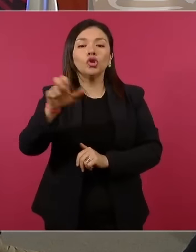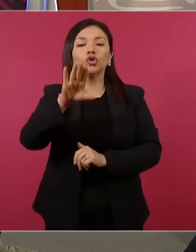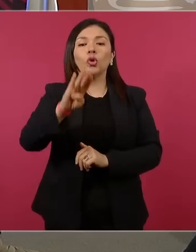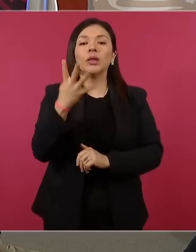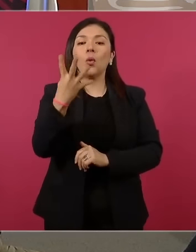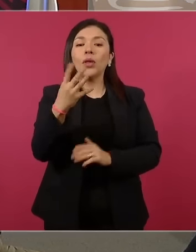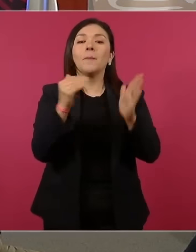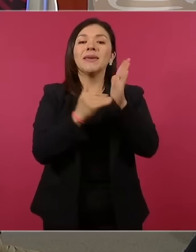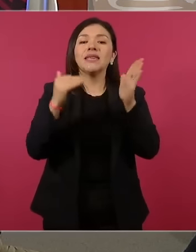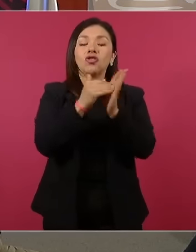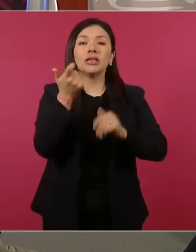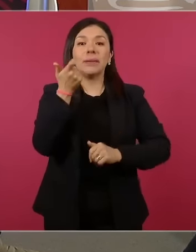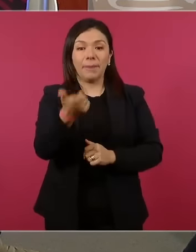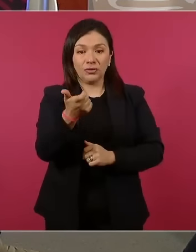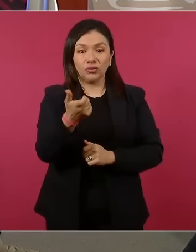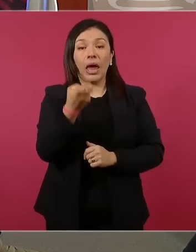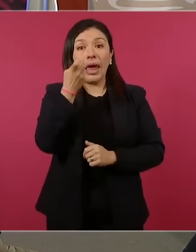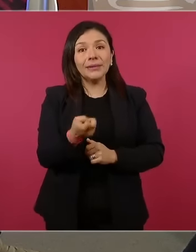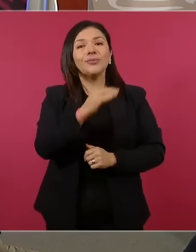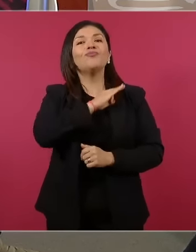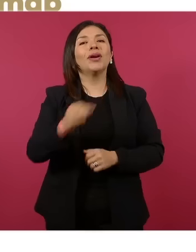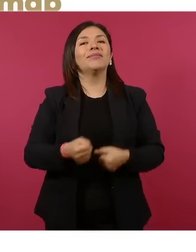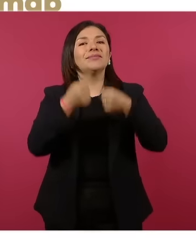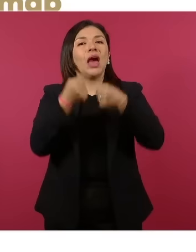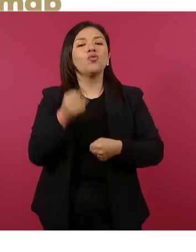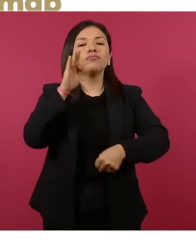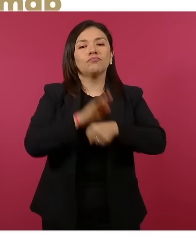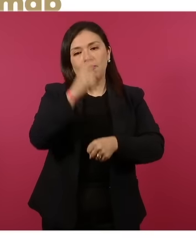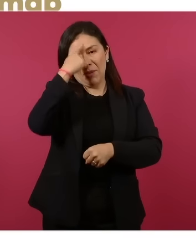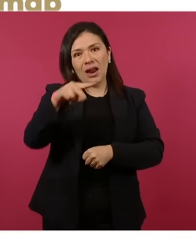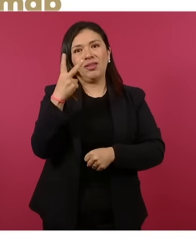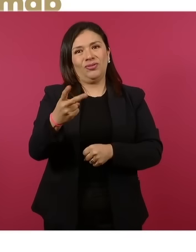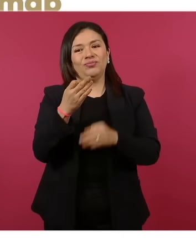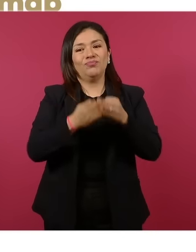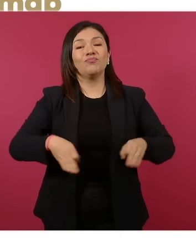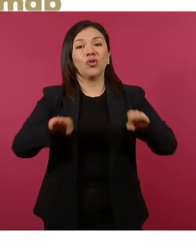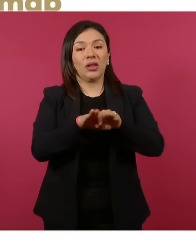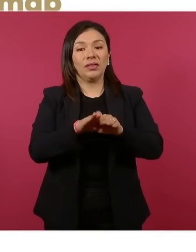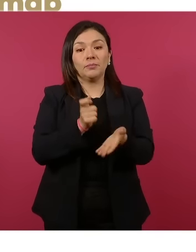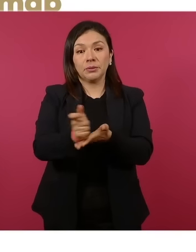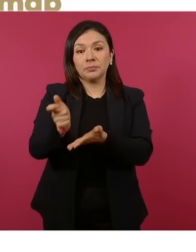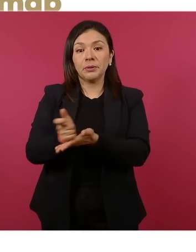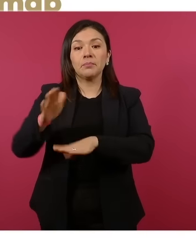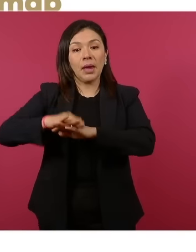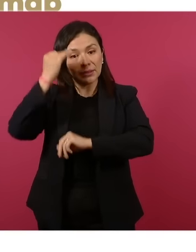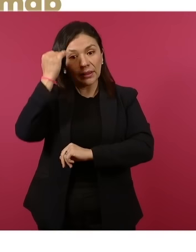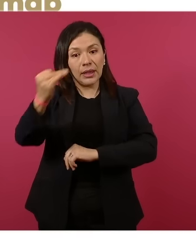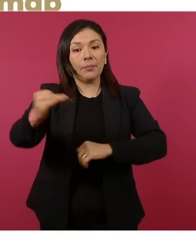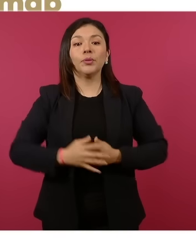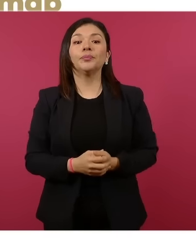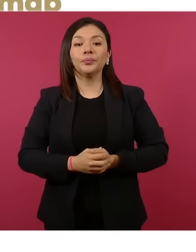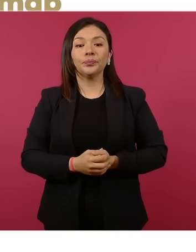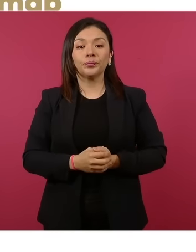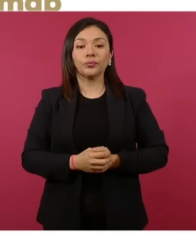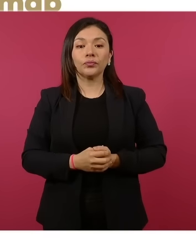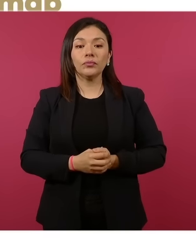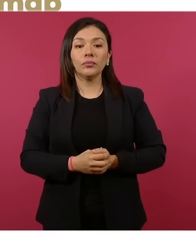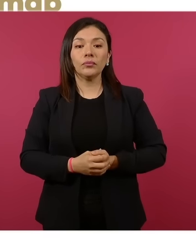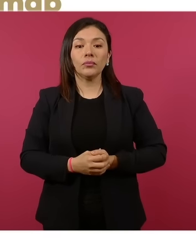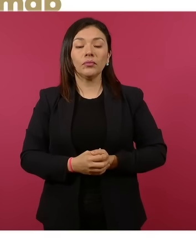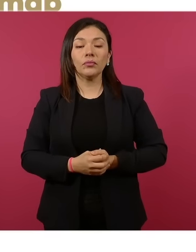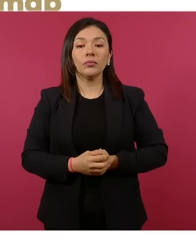44,894 millones de pesos, lo cual garantiza el cumplimiento de los dos objetivos del fideicomiso por muchos años, que es el pago de devoluciones